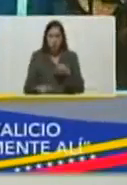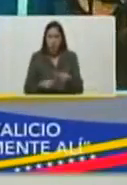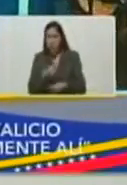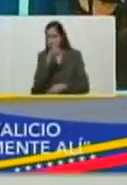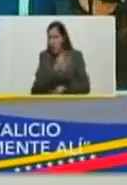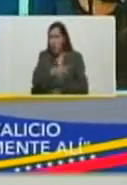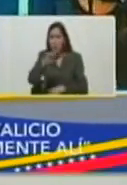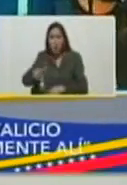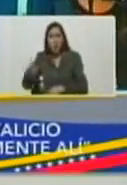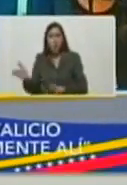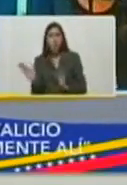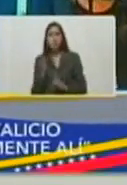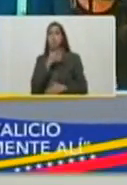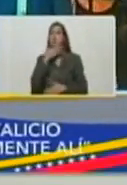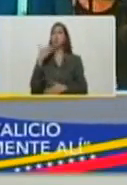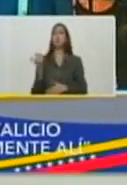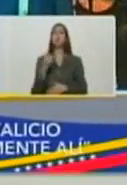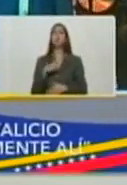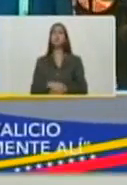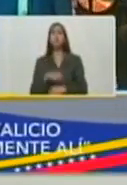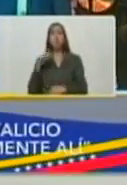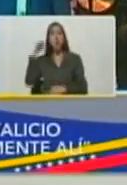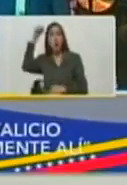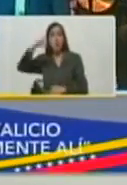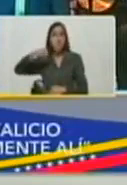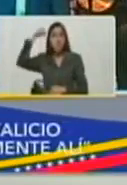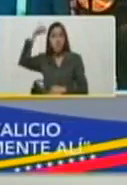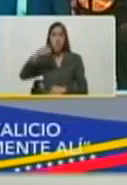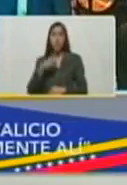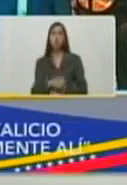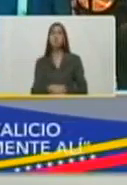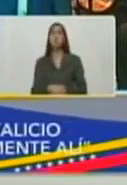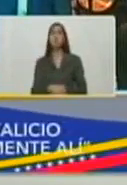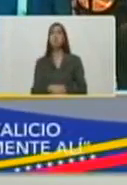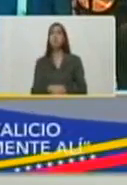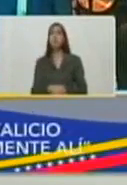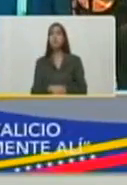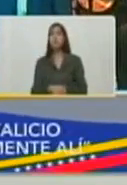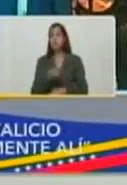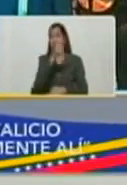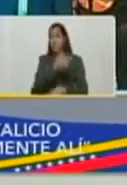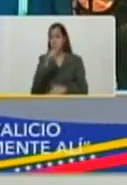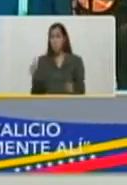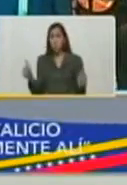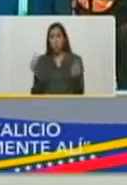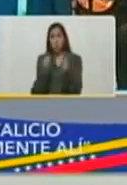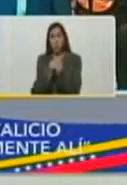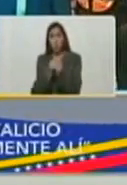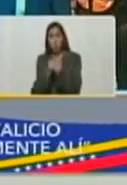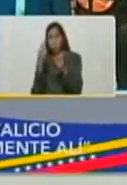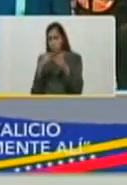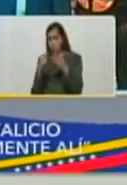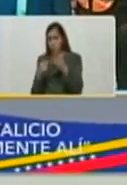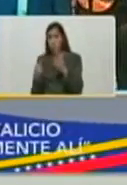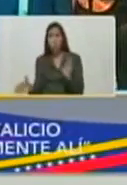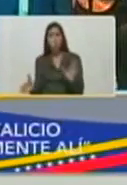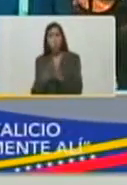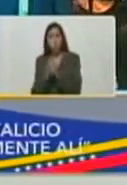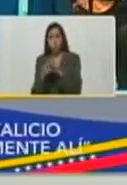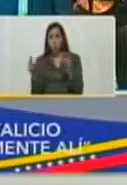guionistas. Y además están allí toda la gente que lo acompañó, Emiro Delfín, Jesús Franqui, los